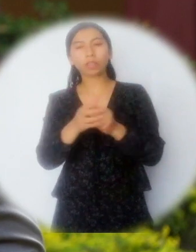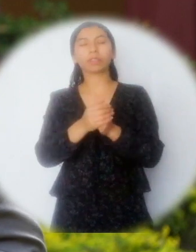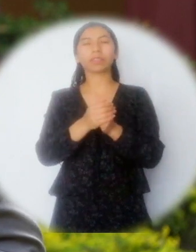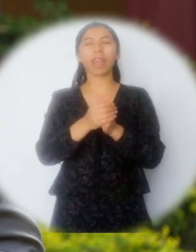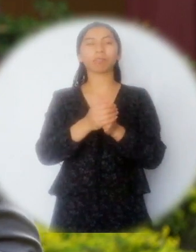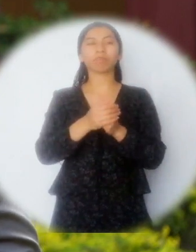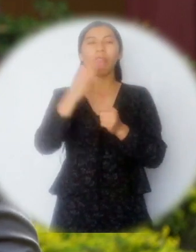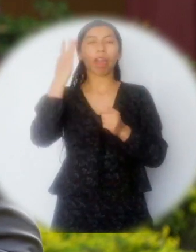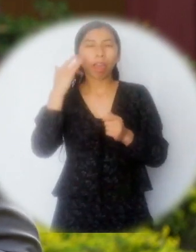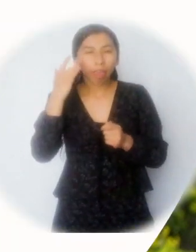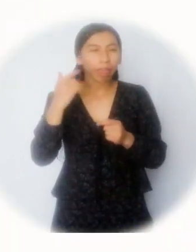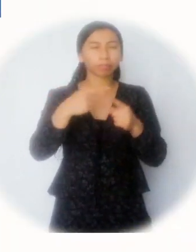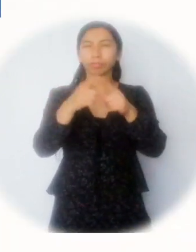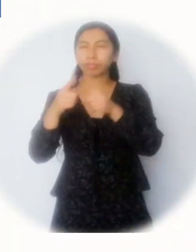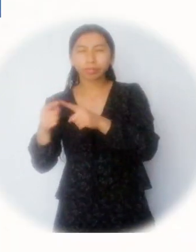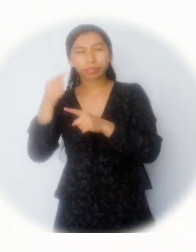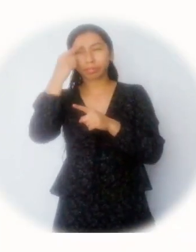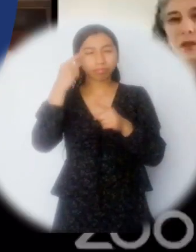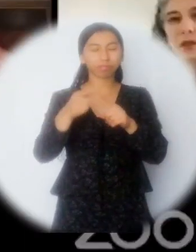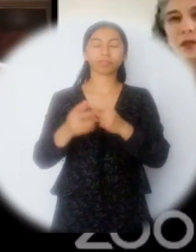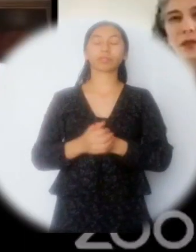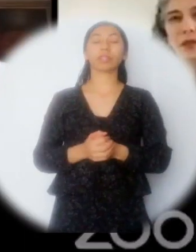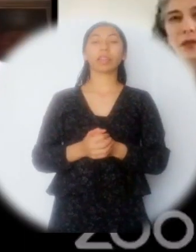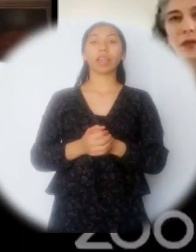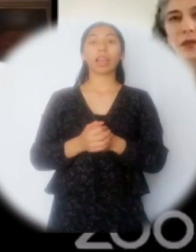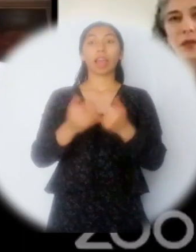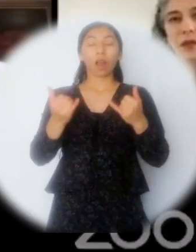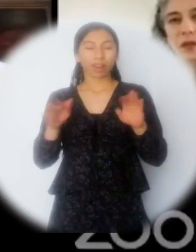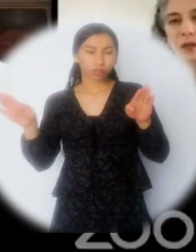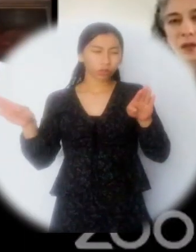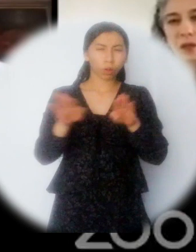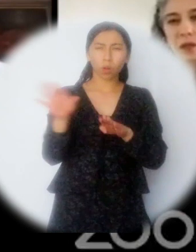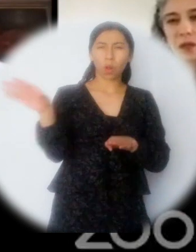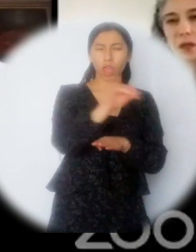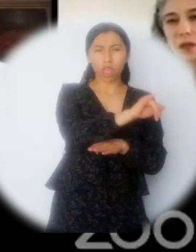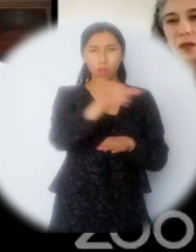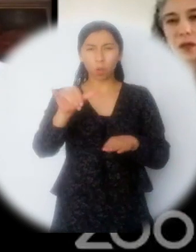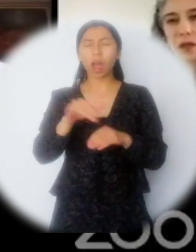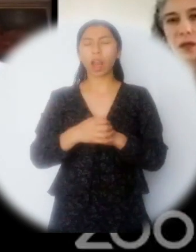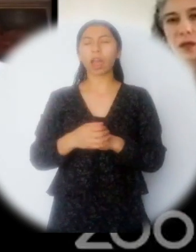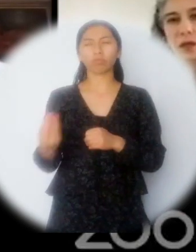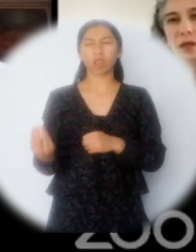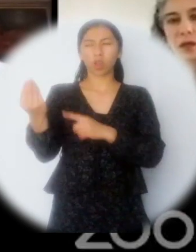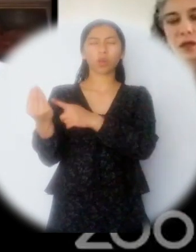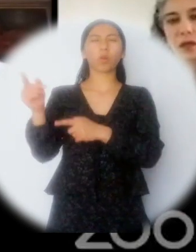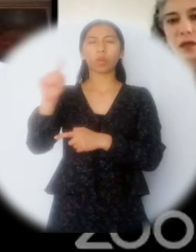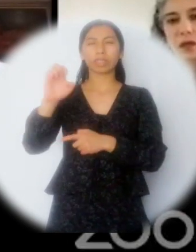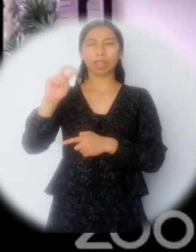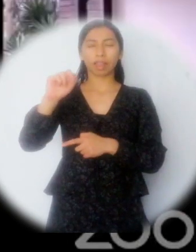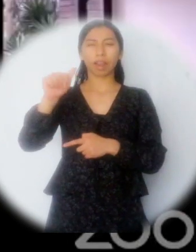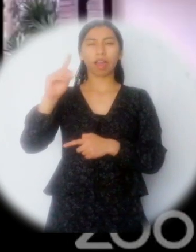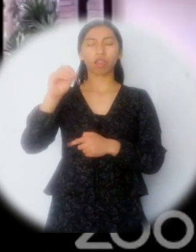debate en la plenaria del Congreso. De manera unánime, los integrantes de la Comisión Primera del Senado aprobaron en tercer debate